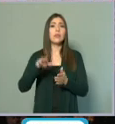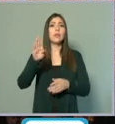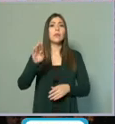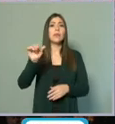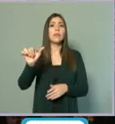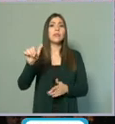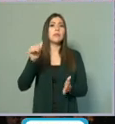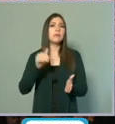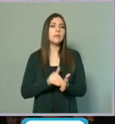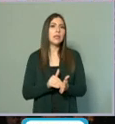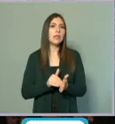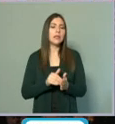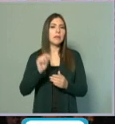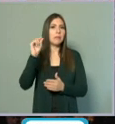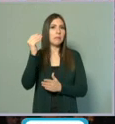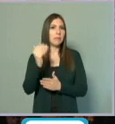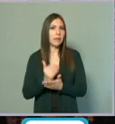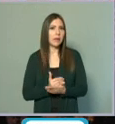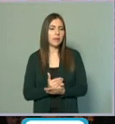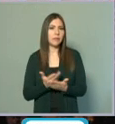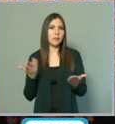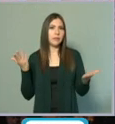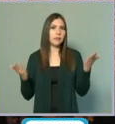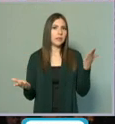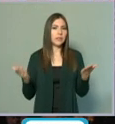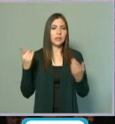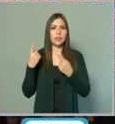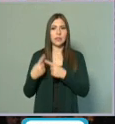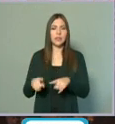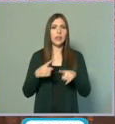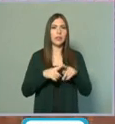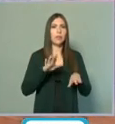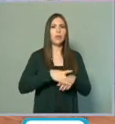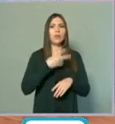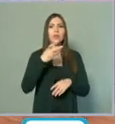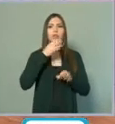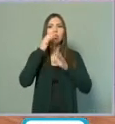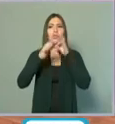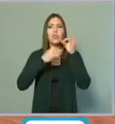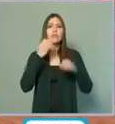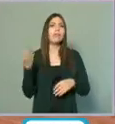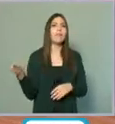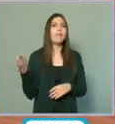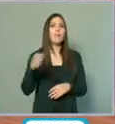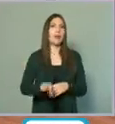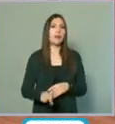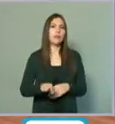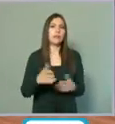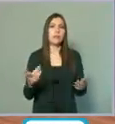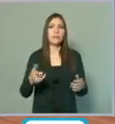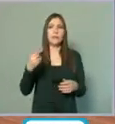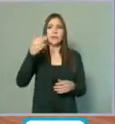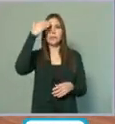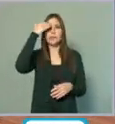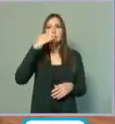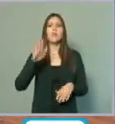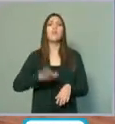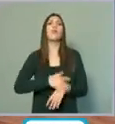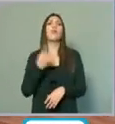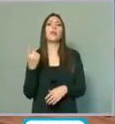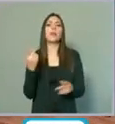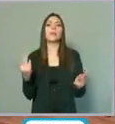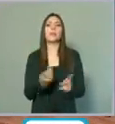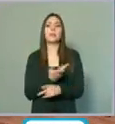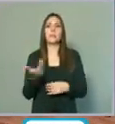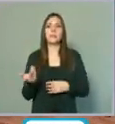96,000. Mira, nada más. Entonces ahí estamos en un tema de fake news y es interesante saber por qué hizo eso. Es